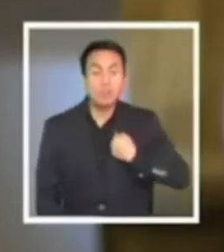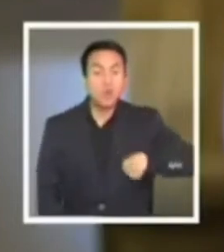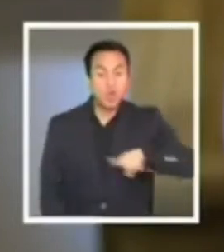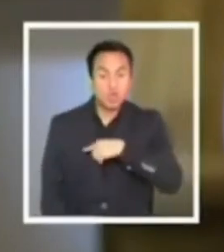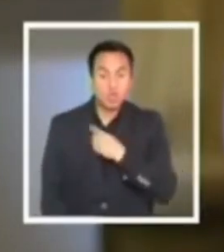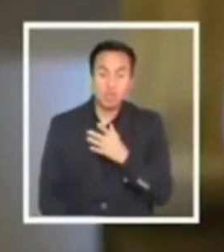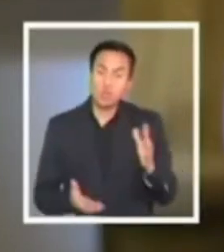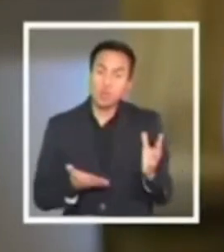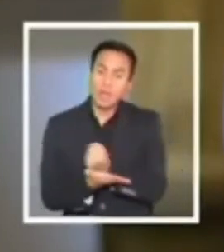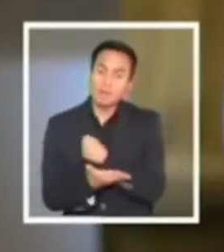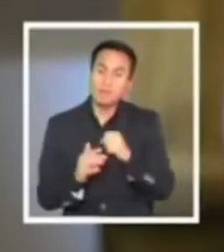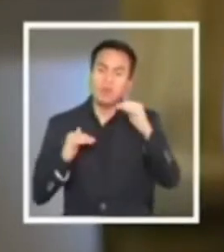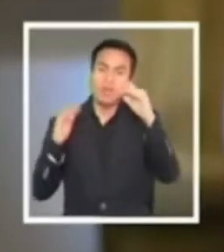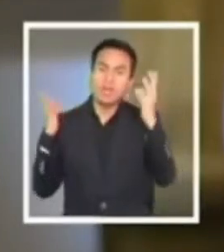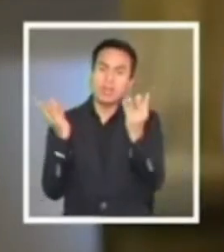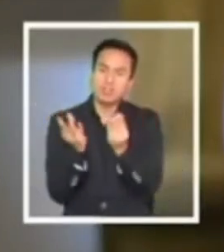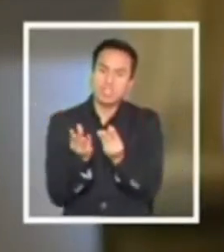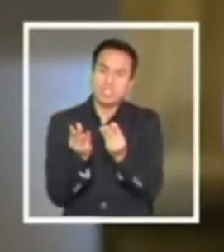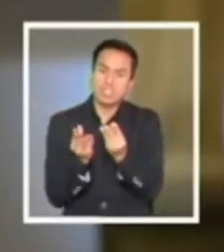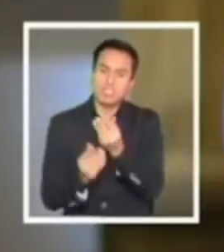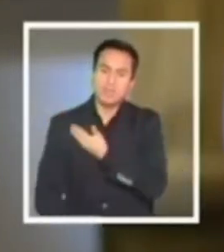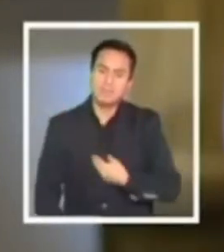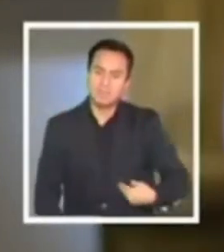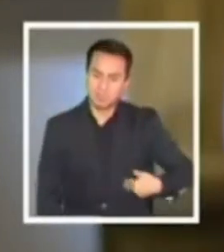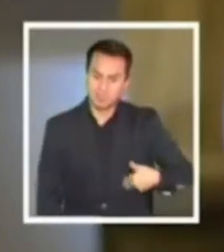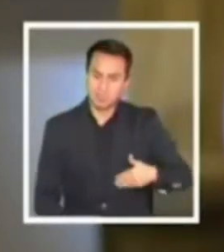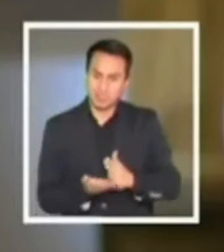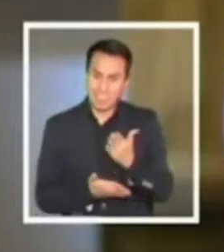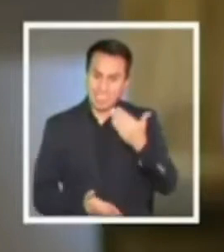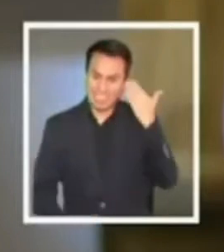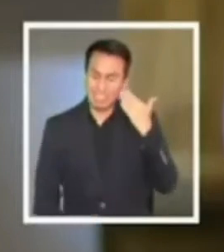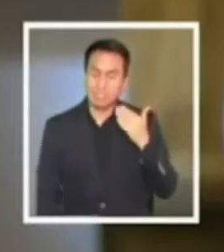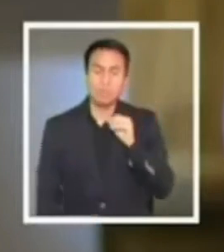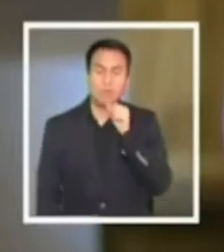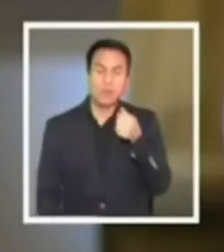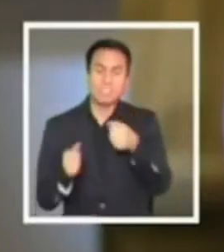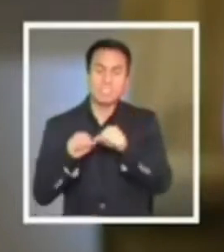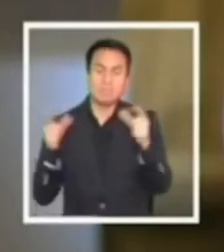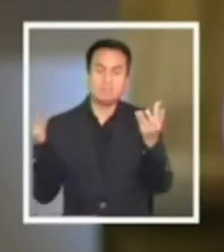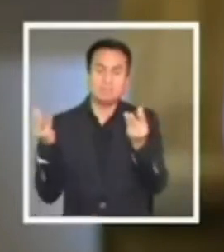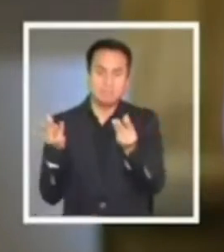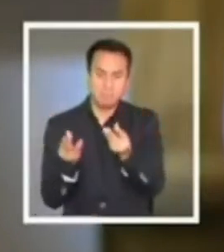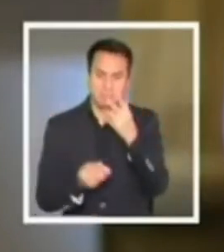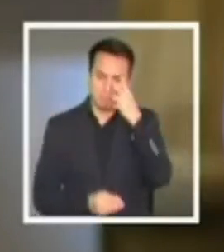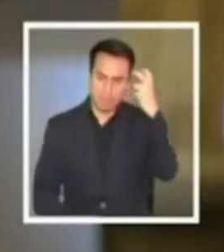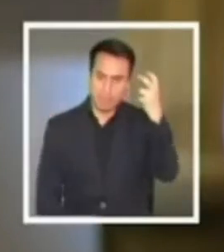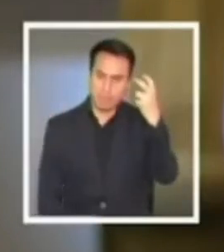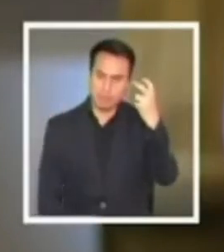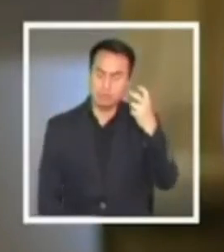logrado reducir durante nuestro mandato la pobreza en México.